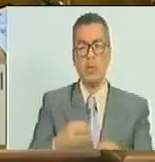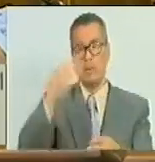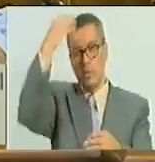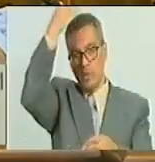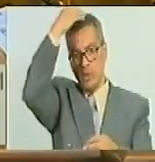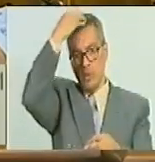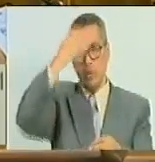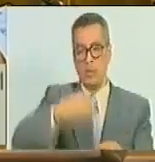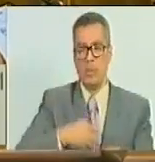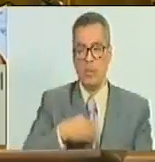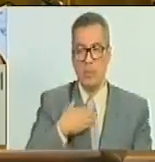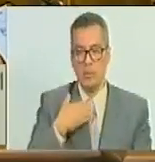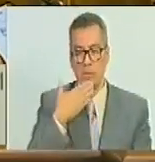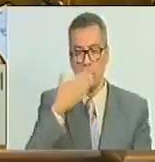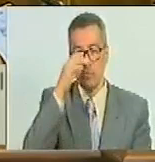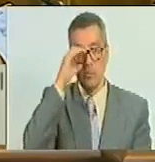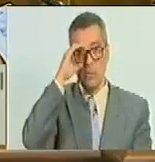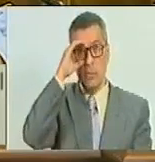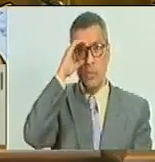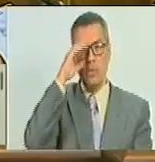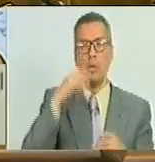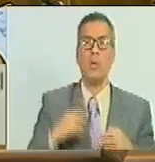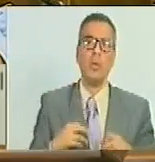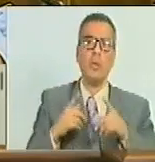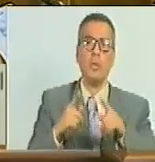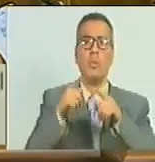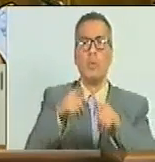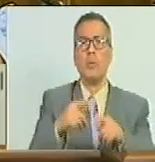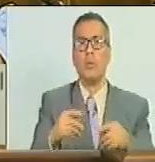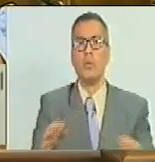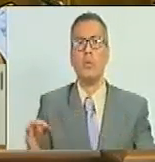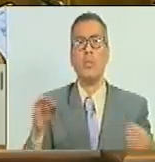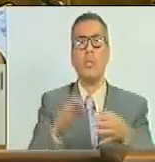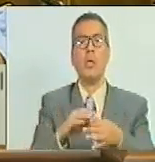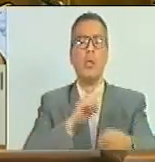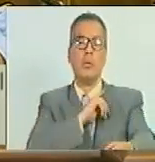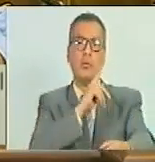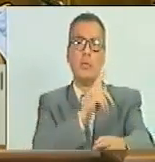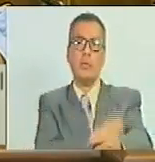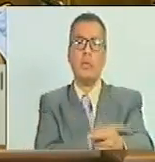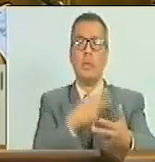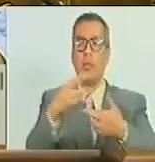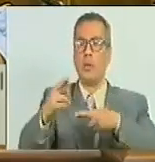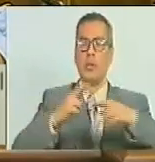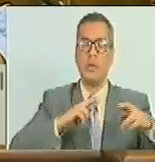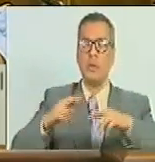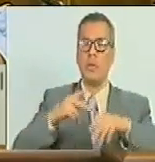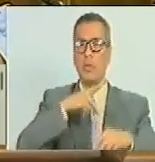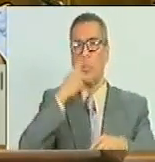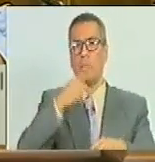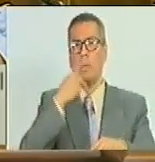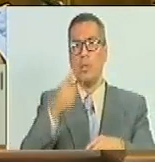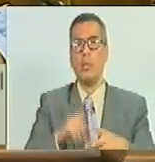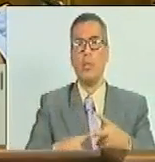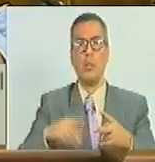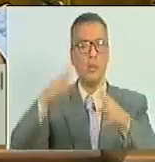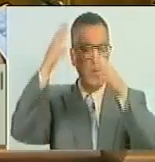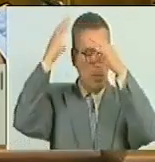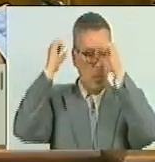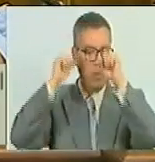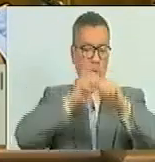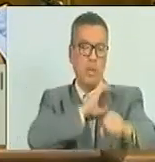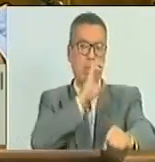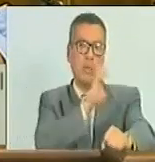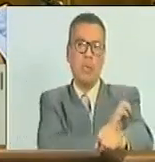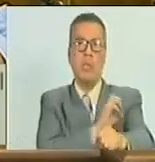Reino de Arabia Saudita, con la finalidad de consolidar y fortalecer las relaciones políticas, diplomáticas y